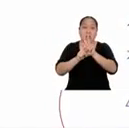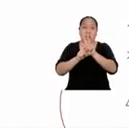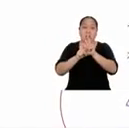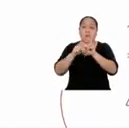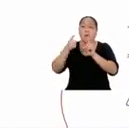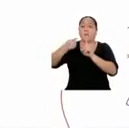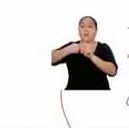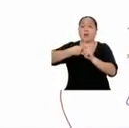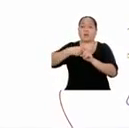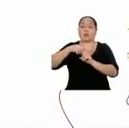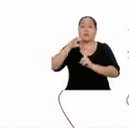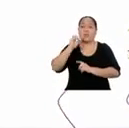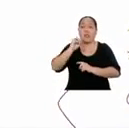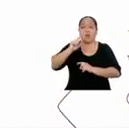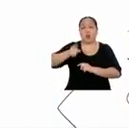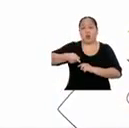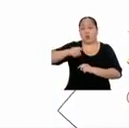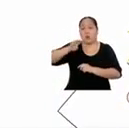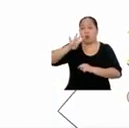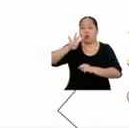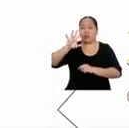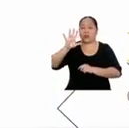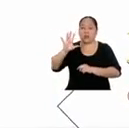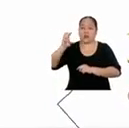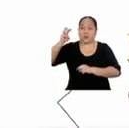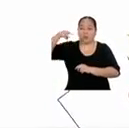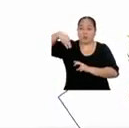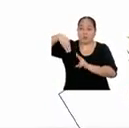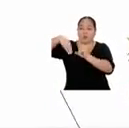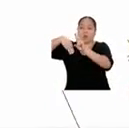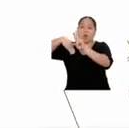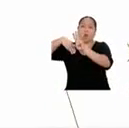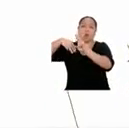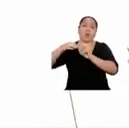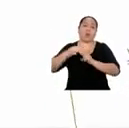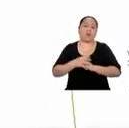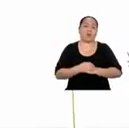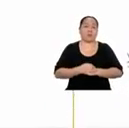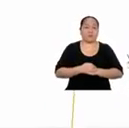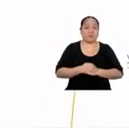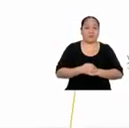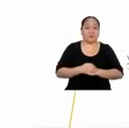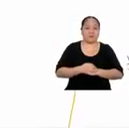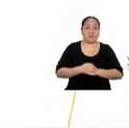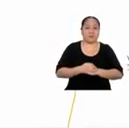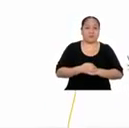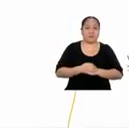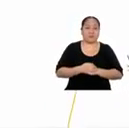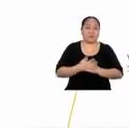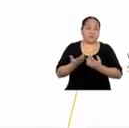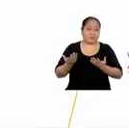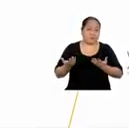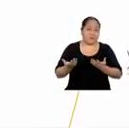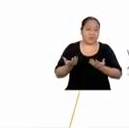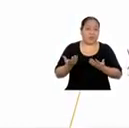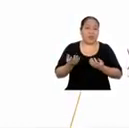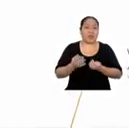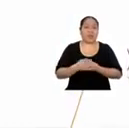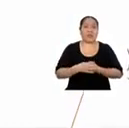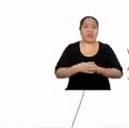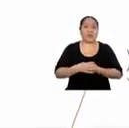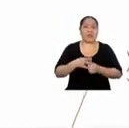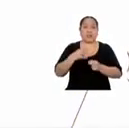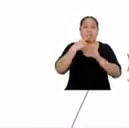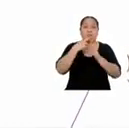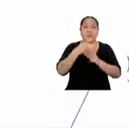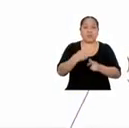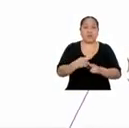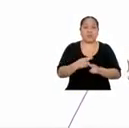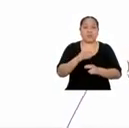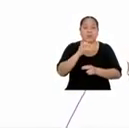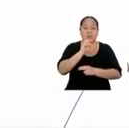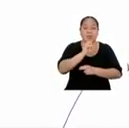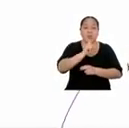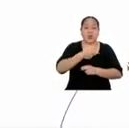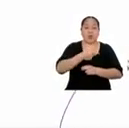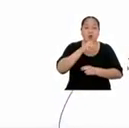al cuadrado más 0,45 metros al cuadrado. Entonces, resulta